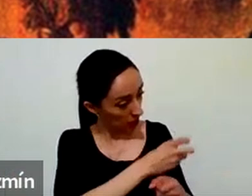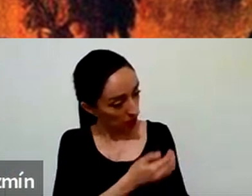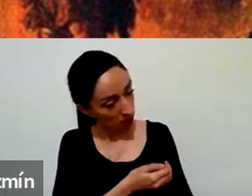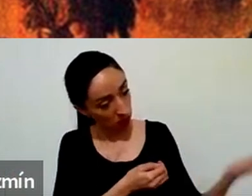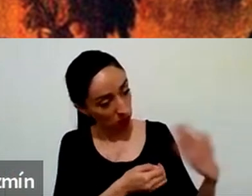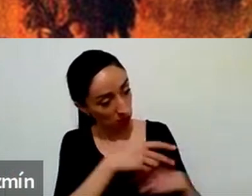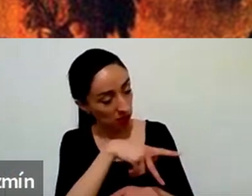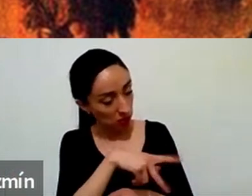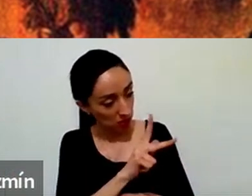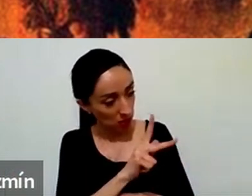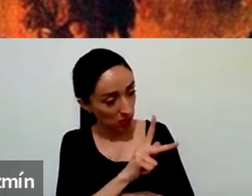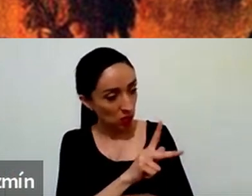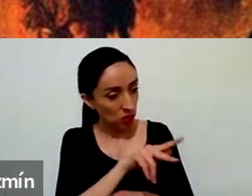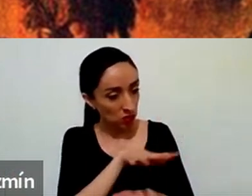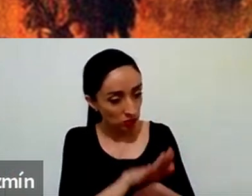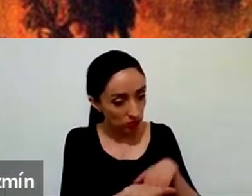sobre tierra santa.